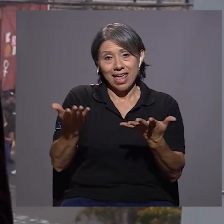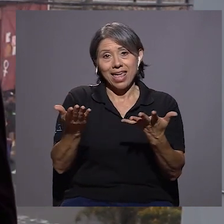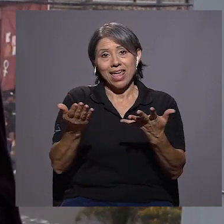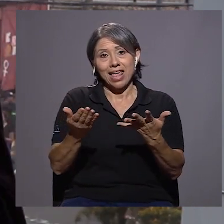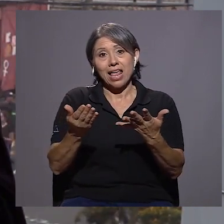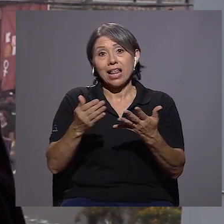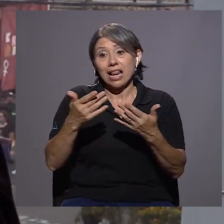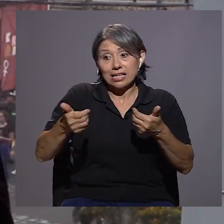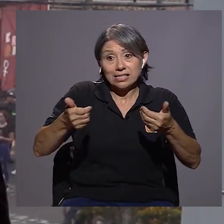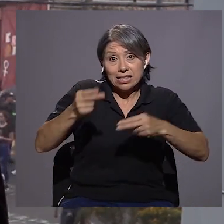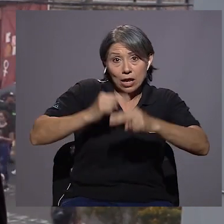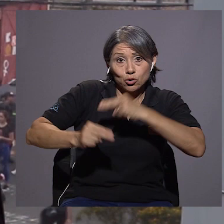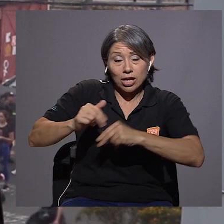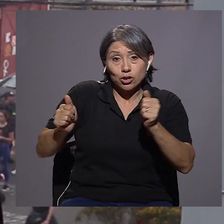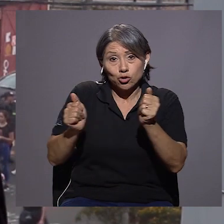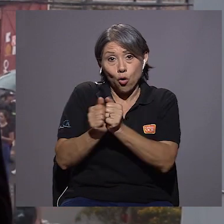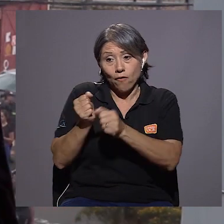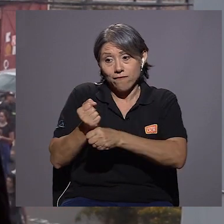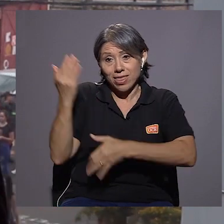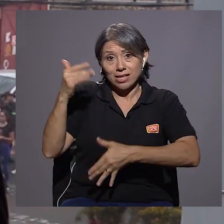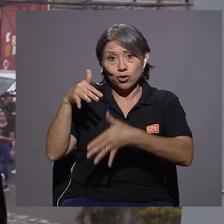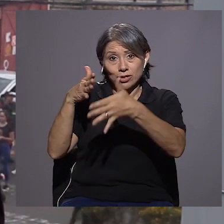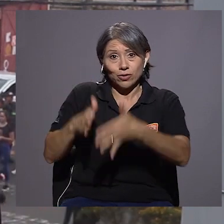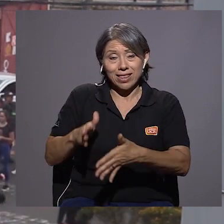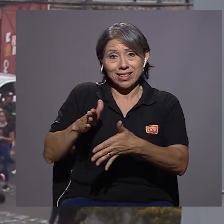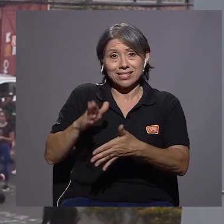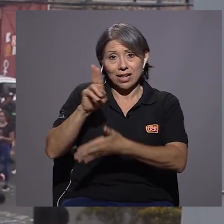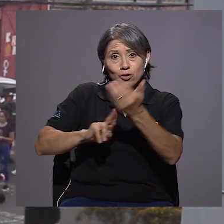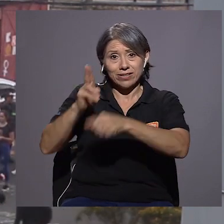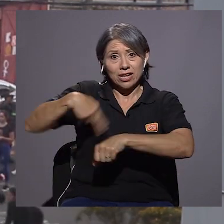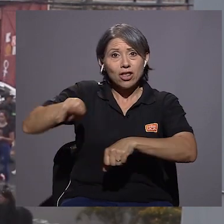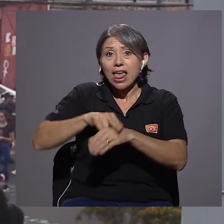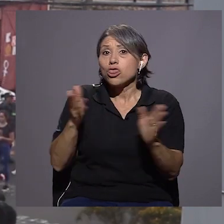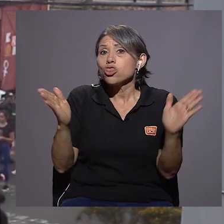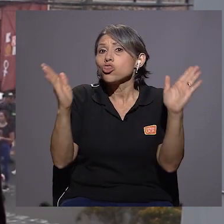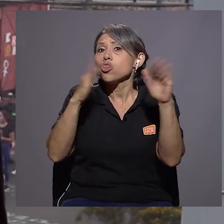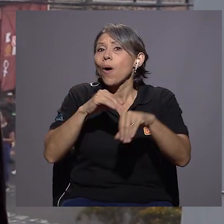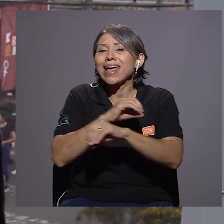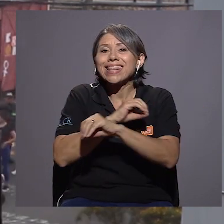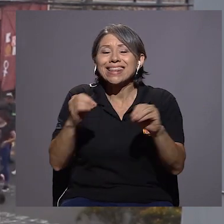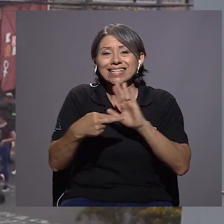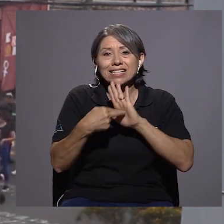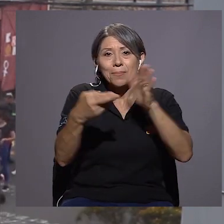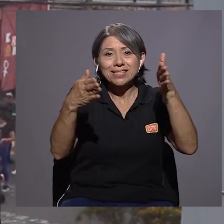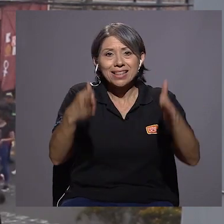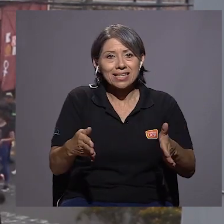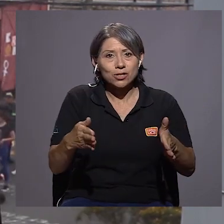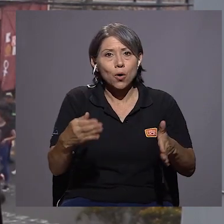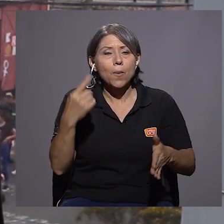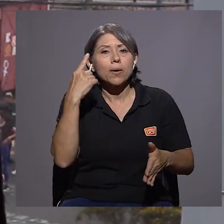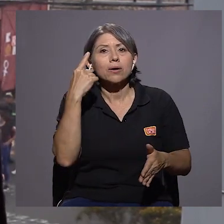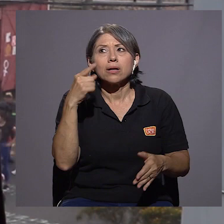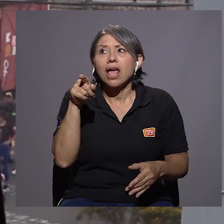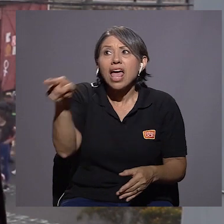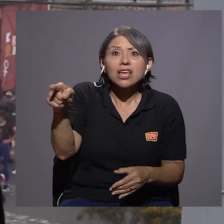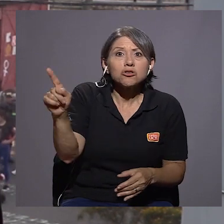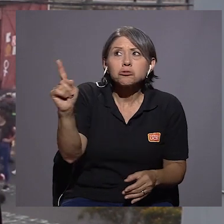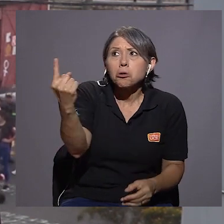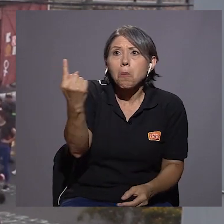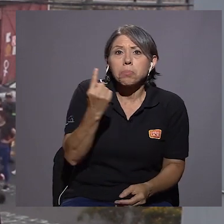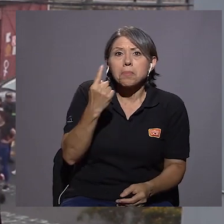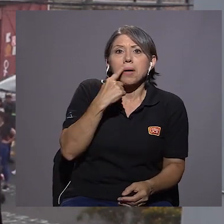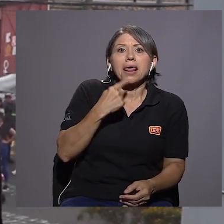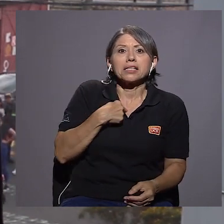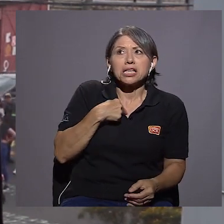la Federación de Estudiantes de la Universidad Nacional, no hay ninguna representación, ni siquiera parte de la comunicación para decirnos que